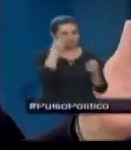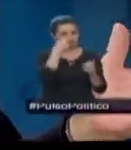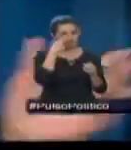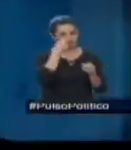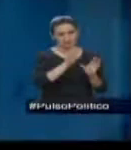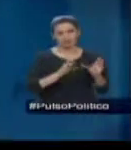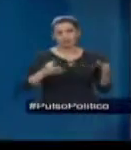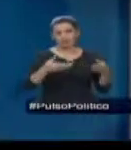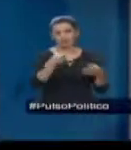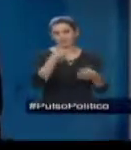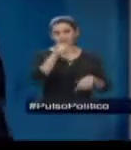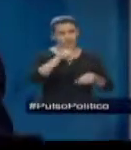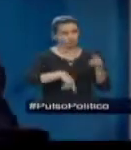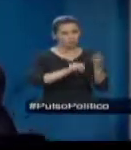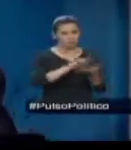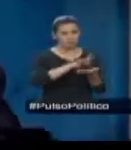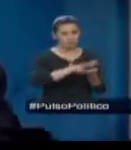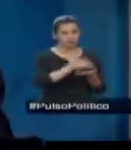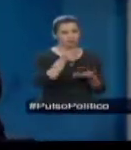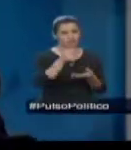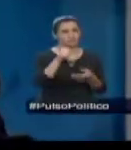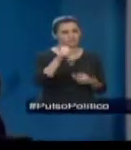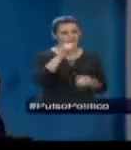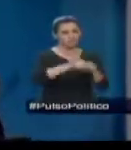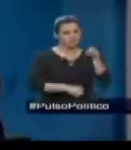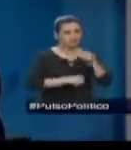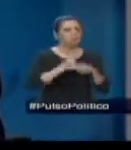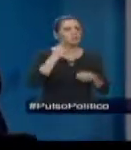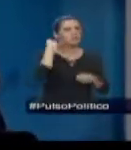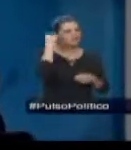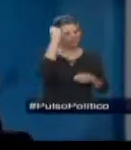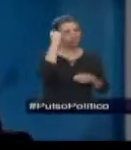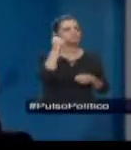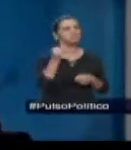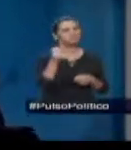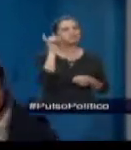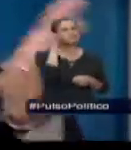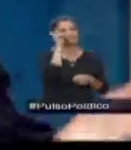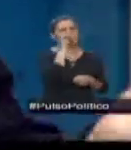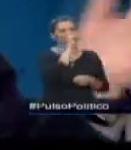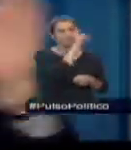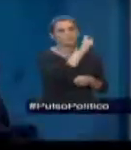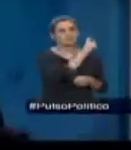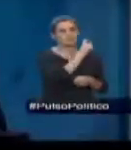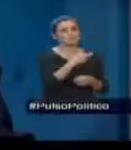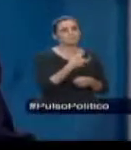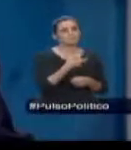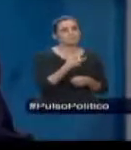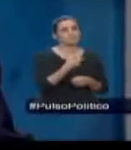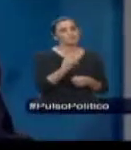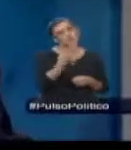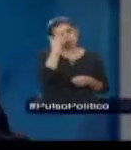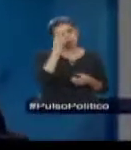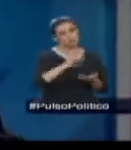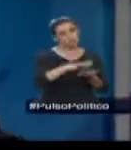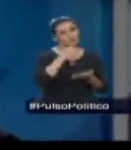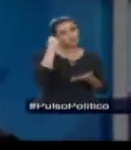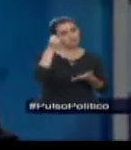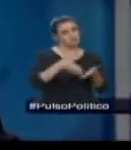eso no puede ser porque entonces ahí sí están restringiendo gravemente el derecho ciudadano a pedir una consulta sobre temas